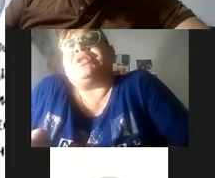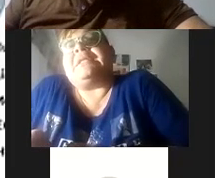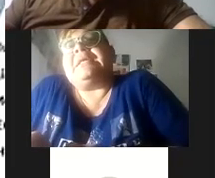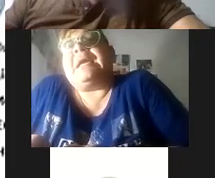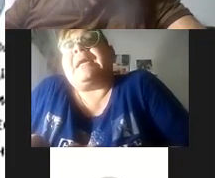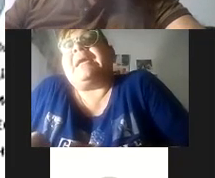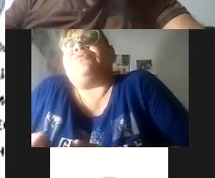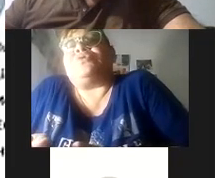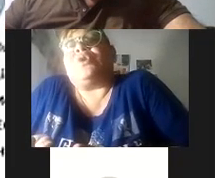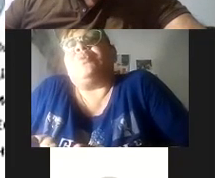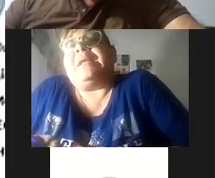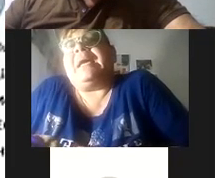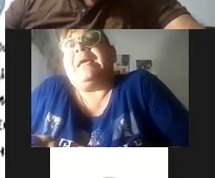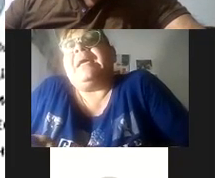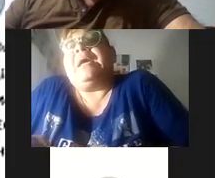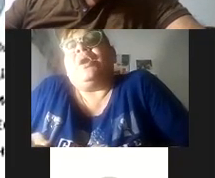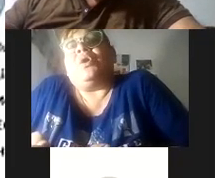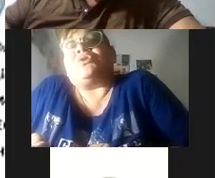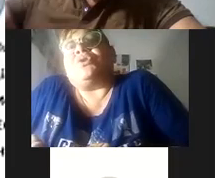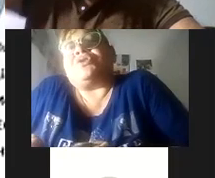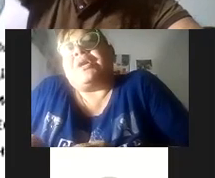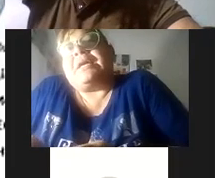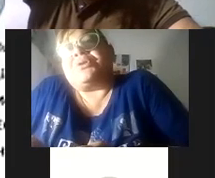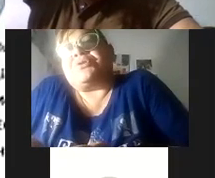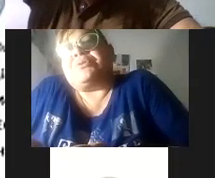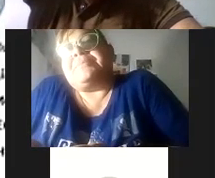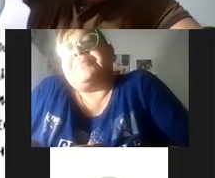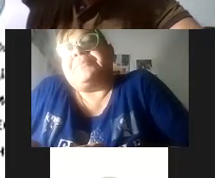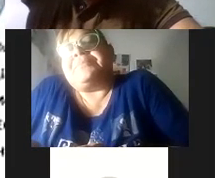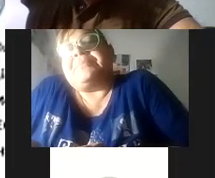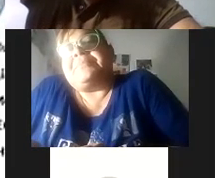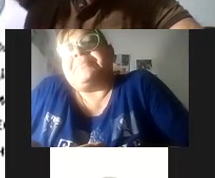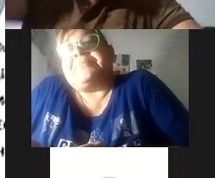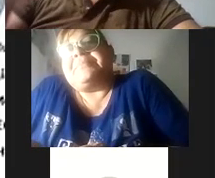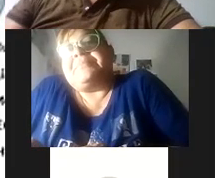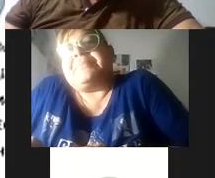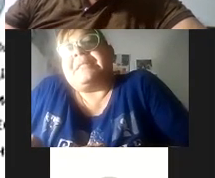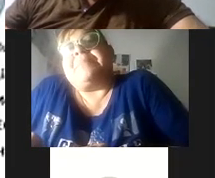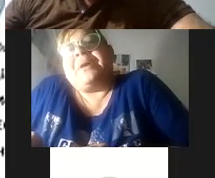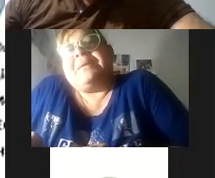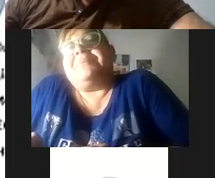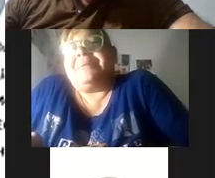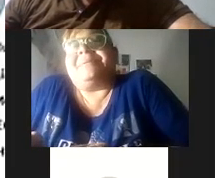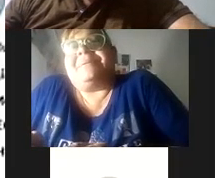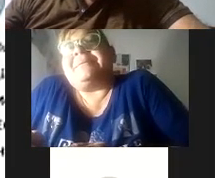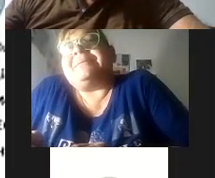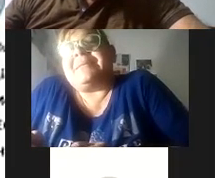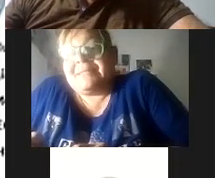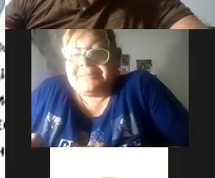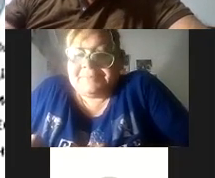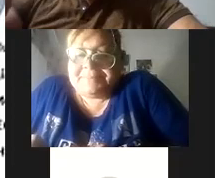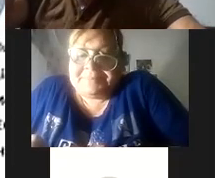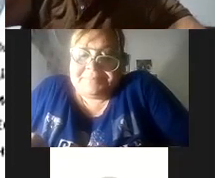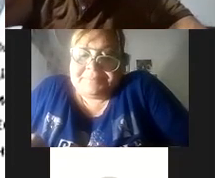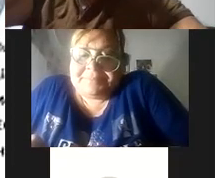yo no entendía qué función cumplían los osteoclastos. Ahora te explico bien.